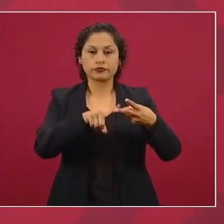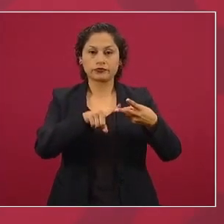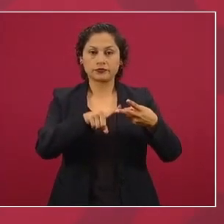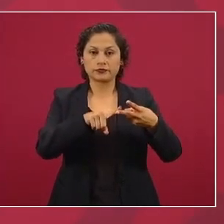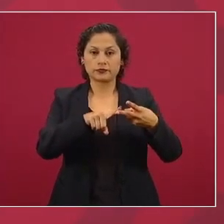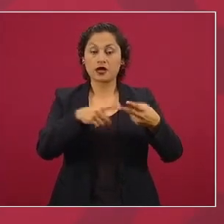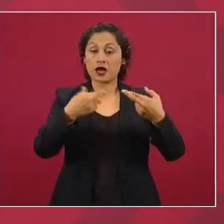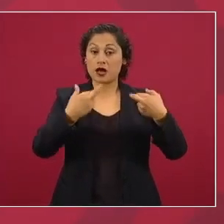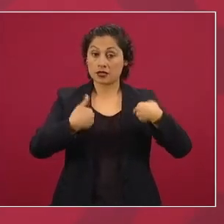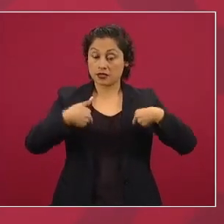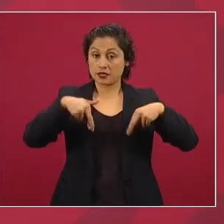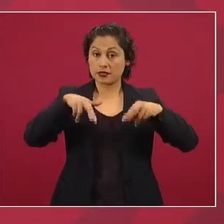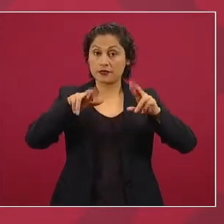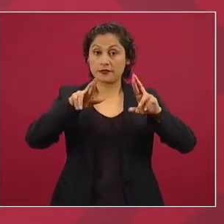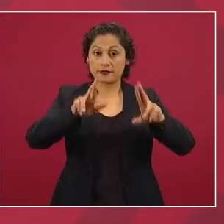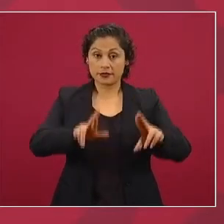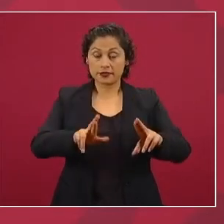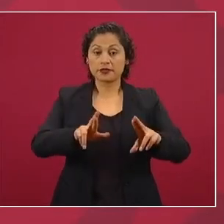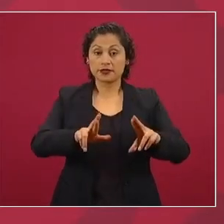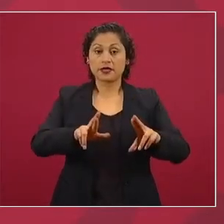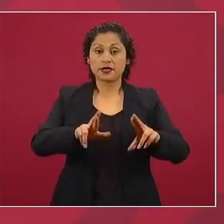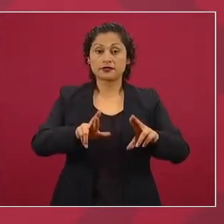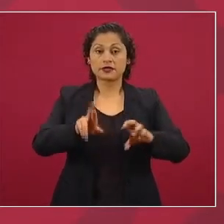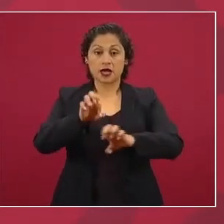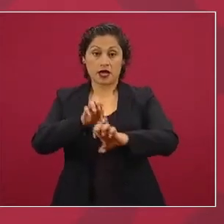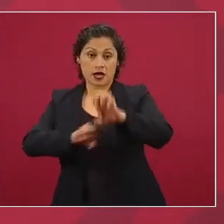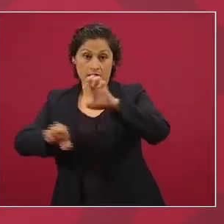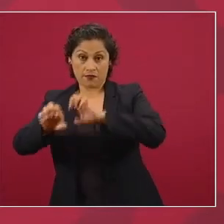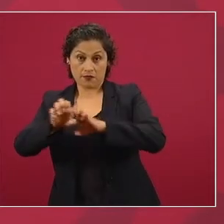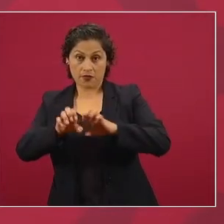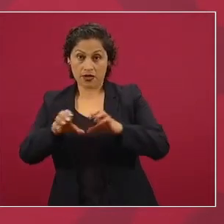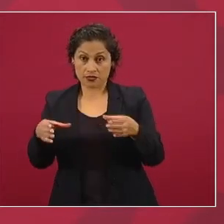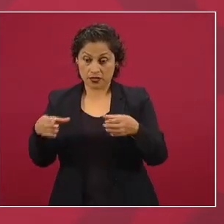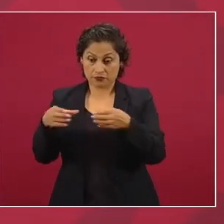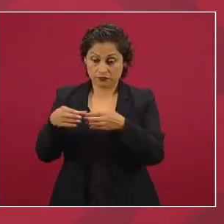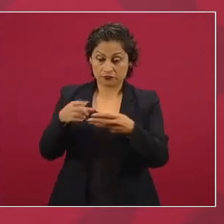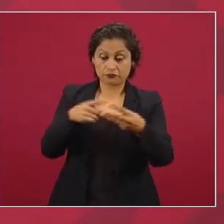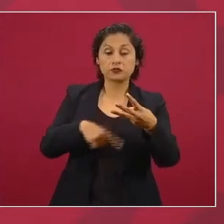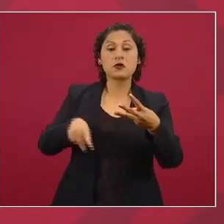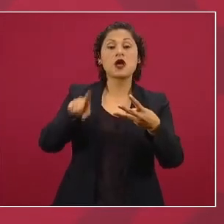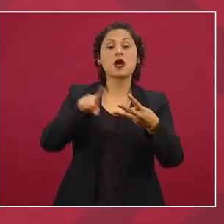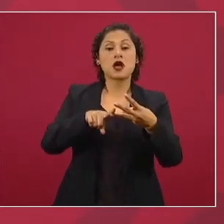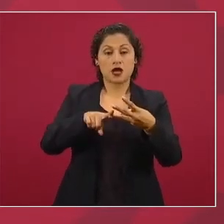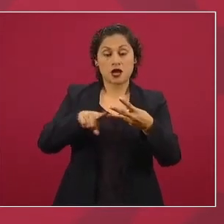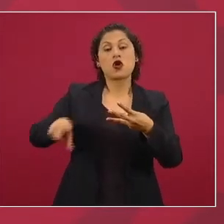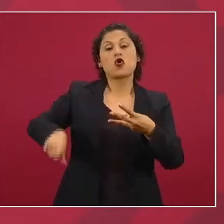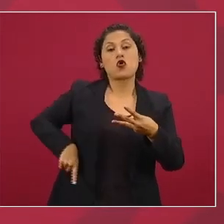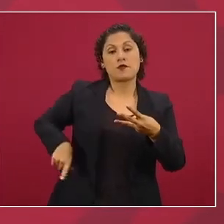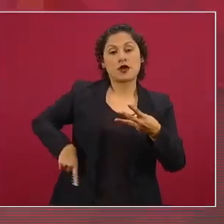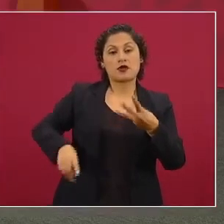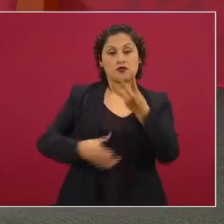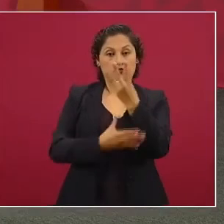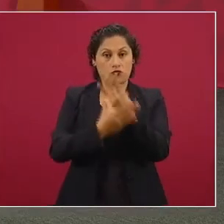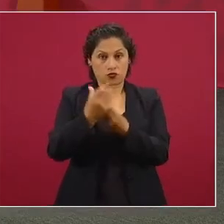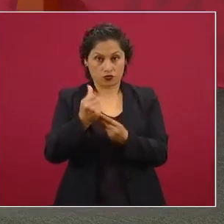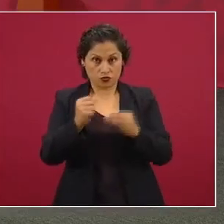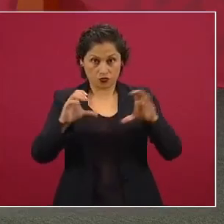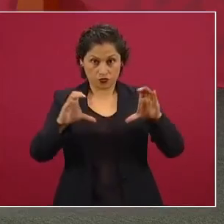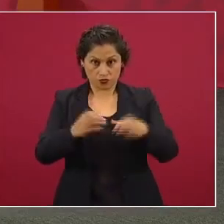los representantes de los empresarios y el gobierno.